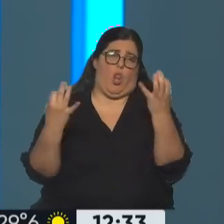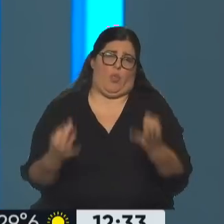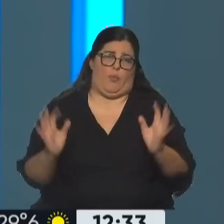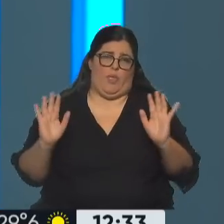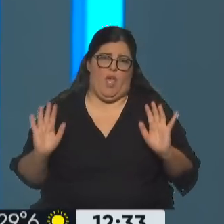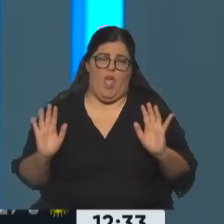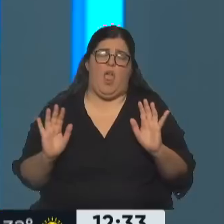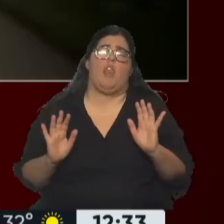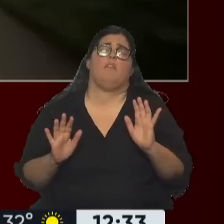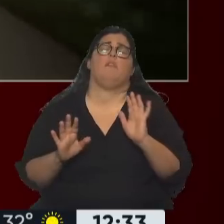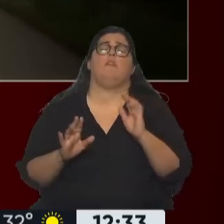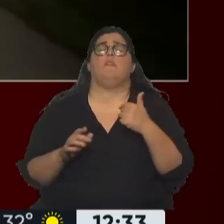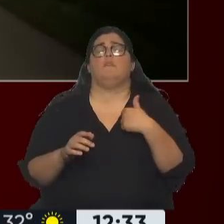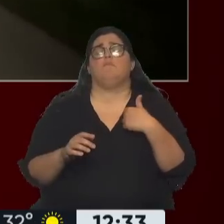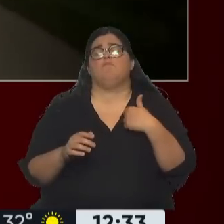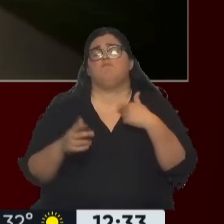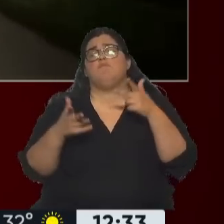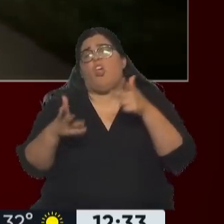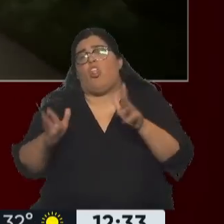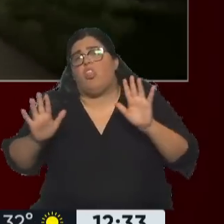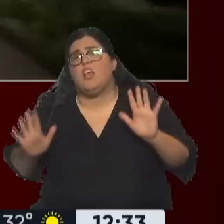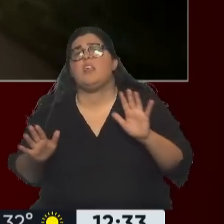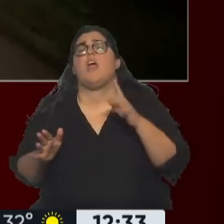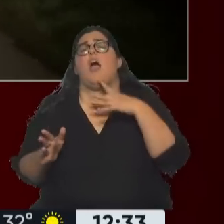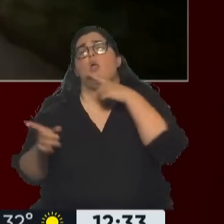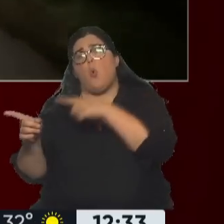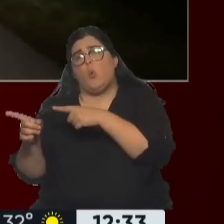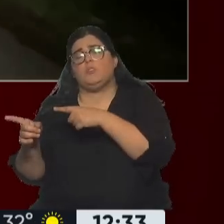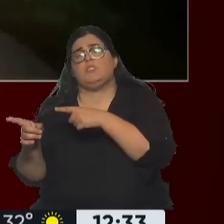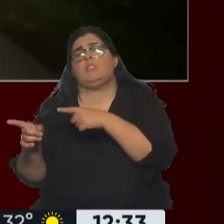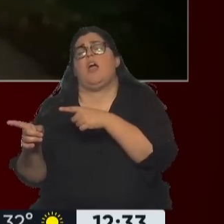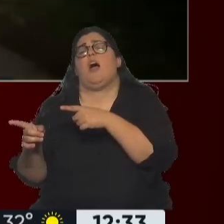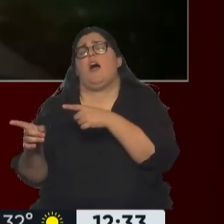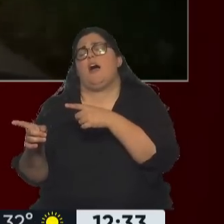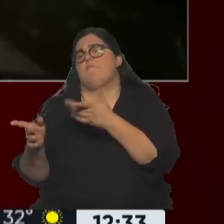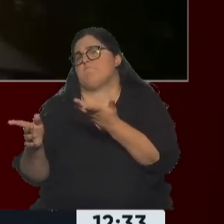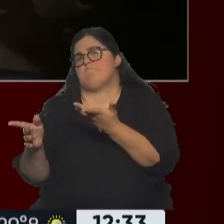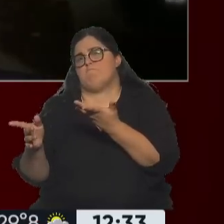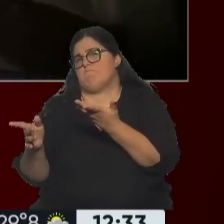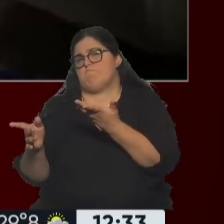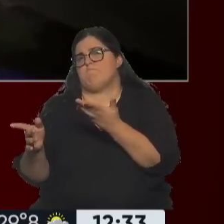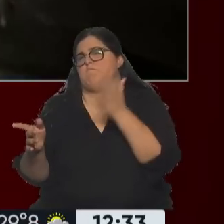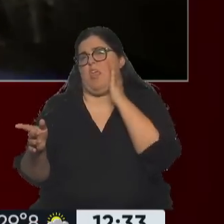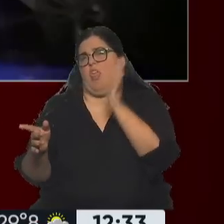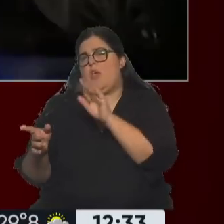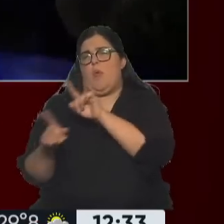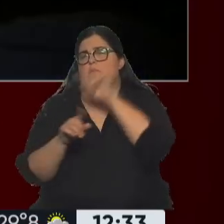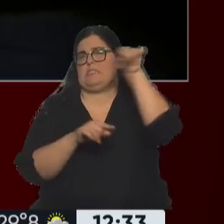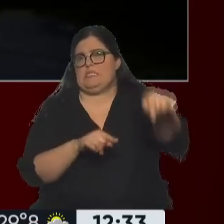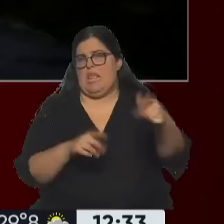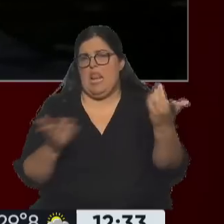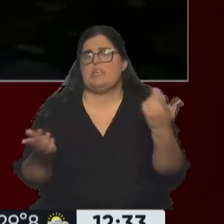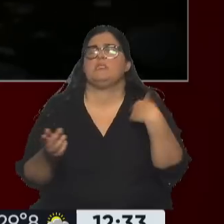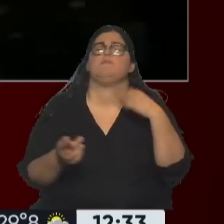sí, tanto por el lado de Rusia, que aclaró que no tenía nada que ver con el envío de esos misiles, como por el